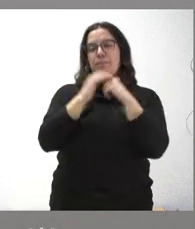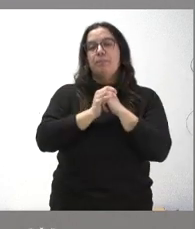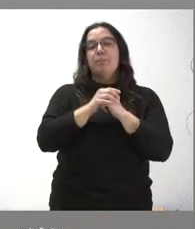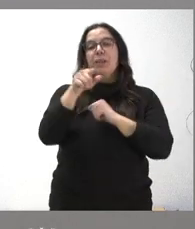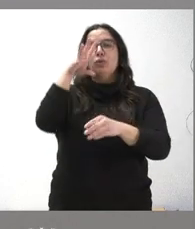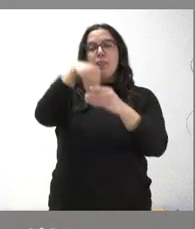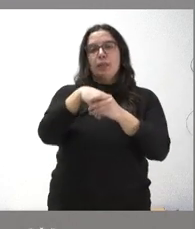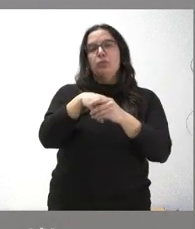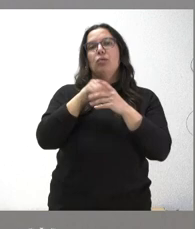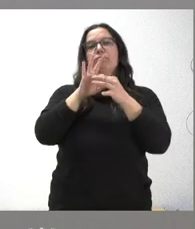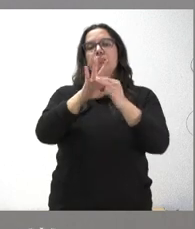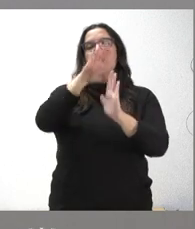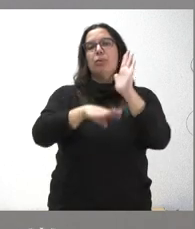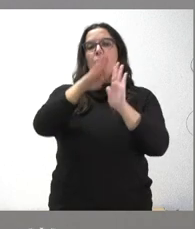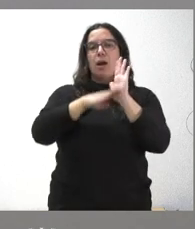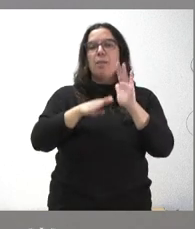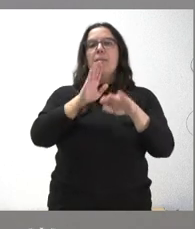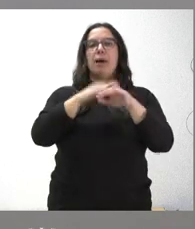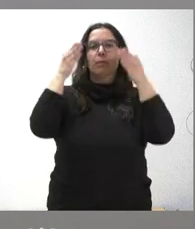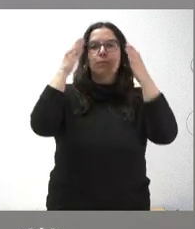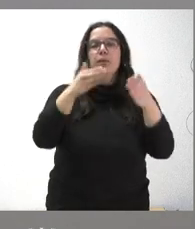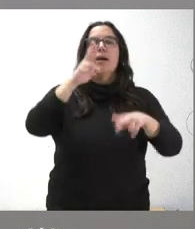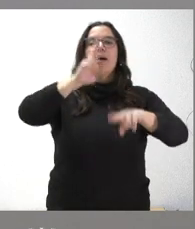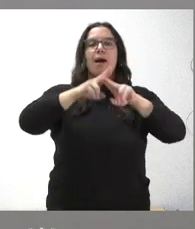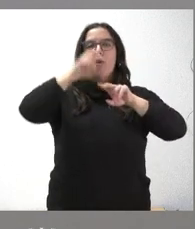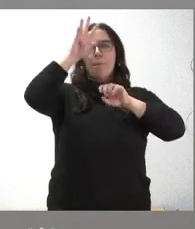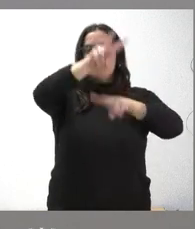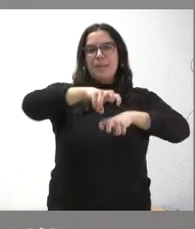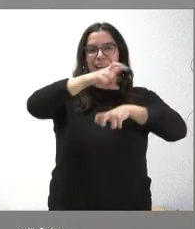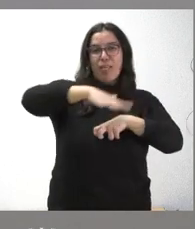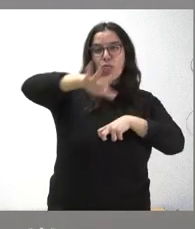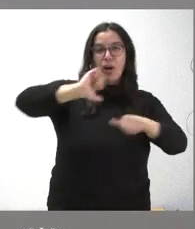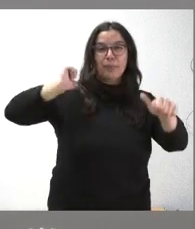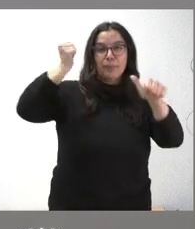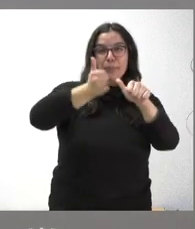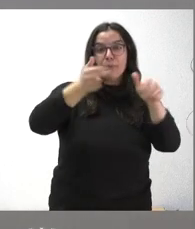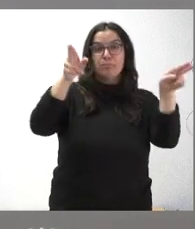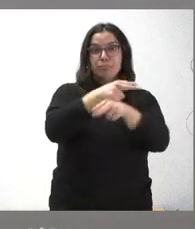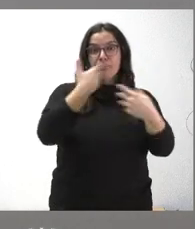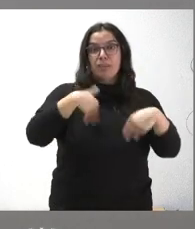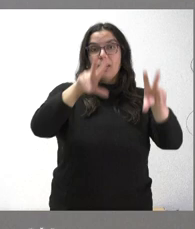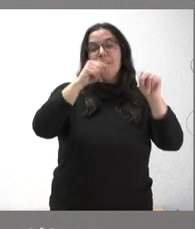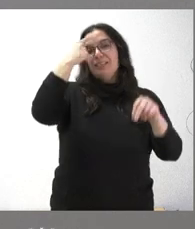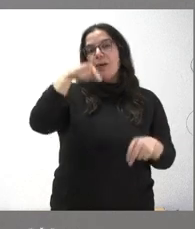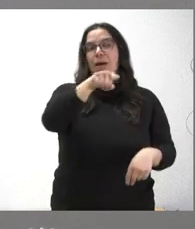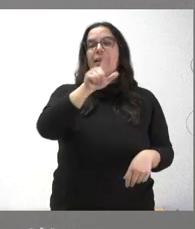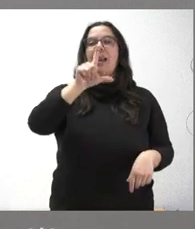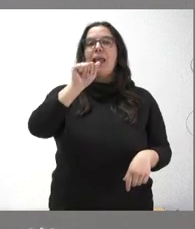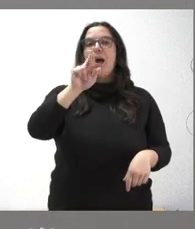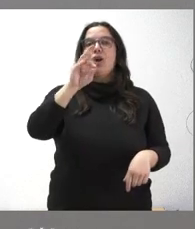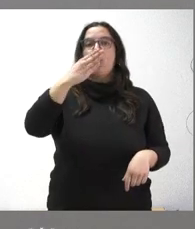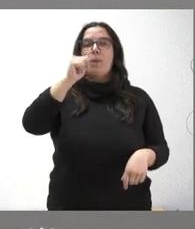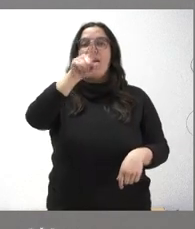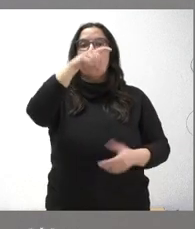para la minería del Carbón cera junta de Castilla de León en relación con las comarcas mineras saben ustedes que en la Roa había una central térmica que se